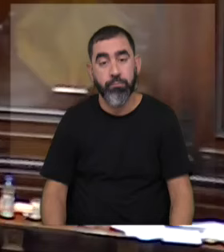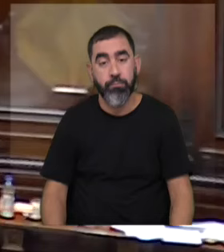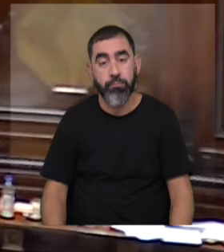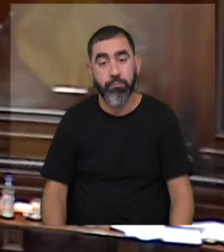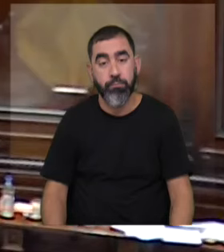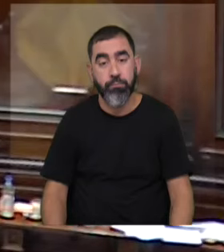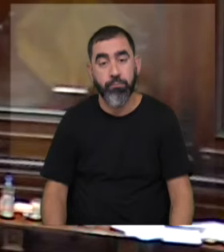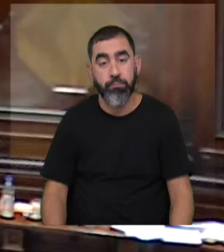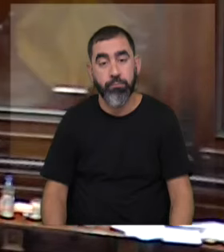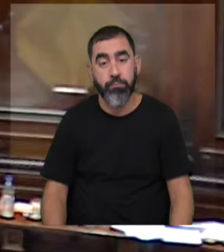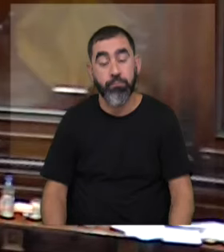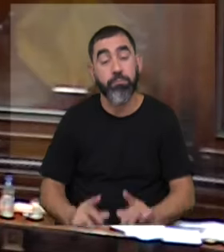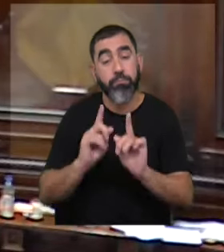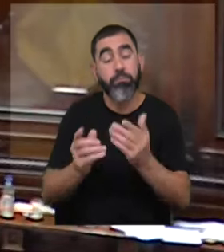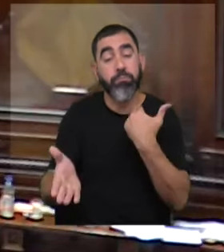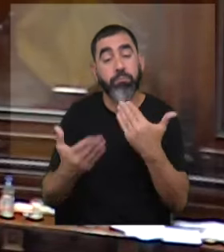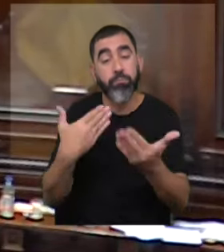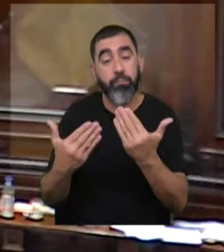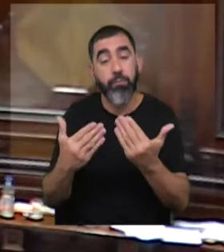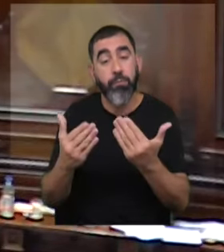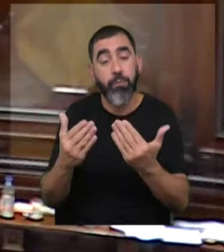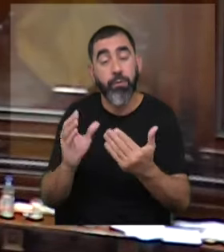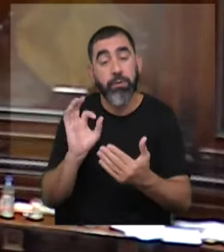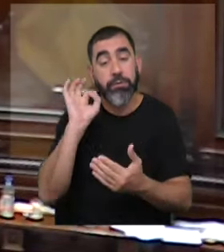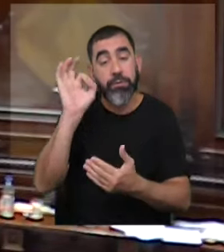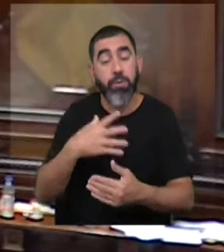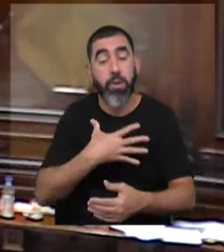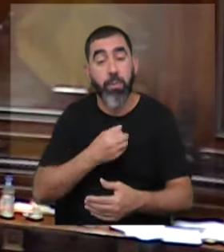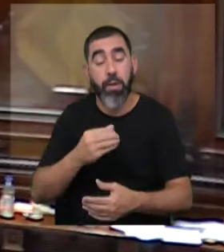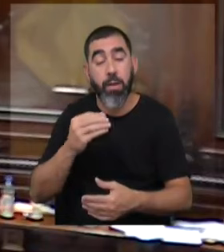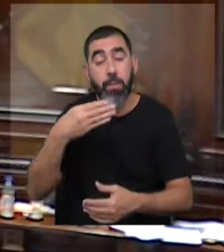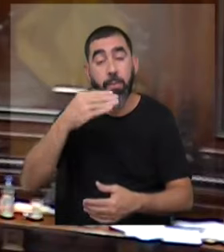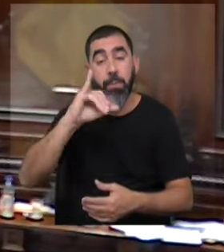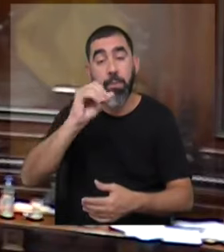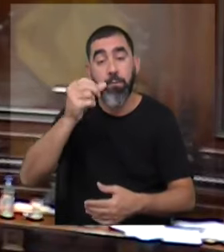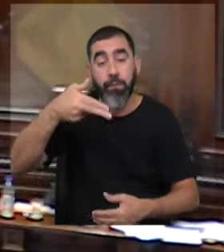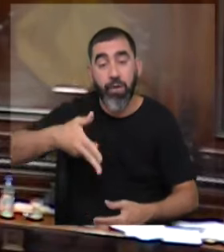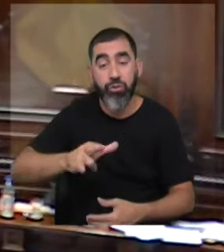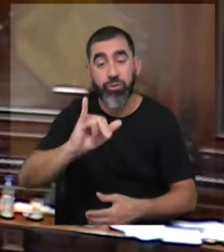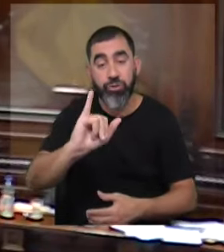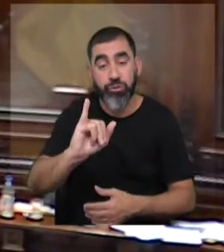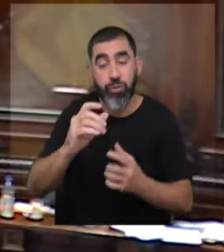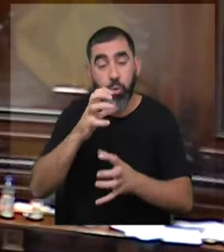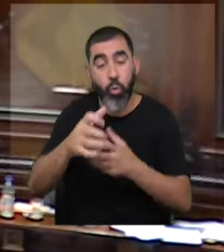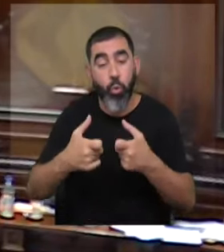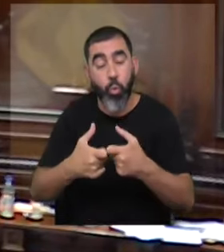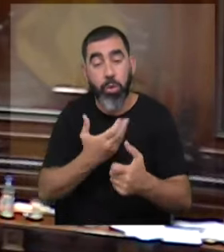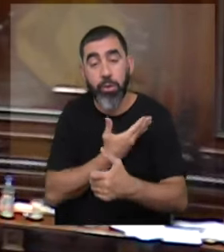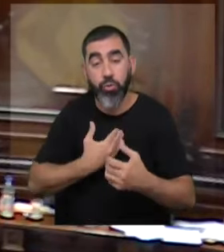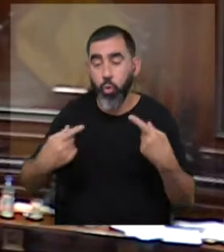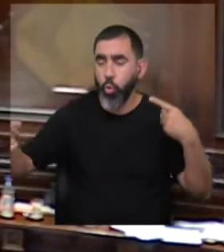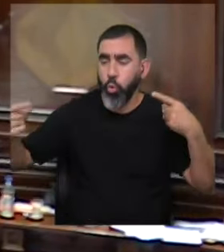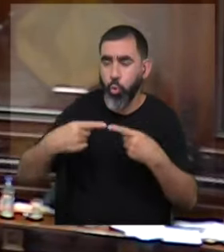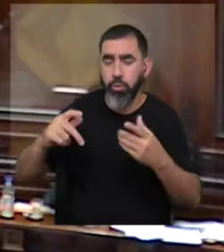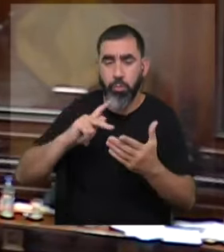En tanto, Rosina, también conversamos con la legisladora nacionalista Graciela Bianchi, una de las integrantes de la coalición de gobierno que votan en contra de